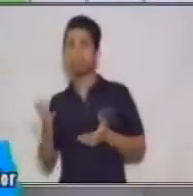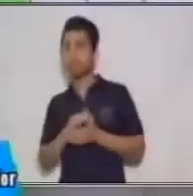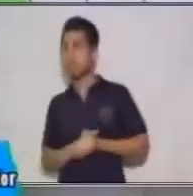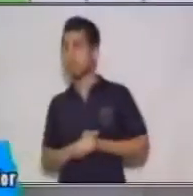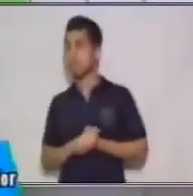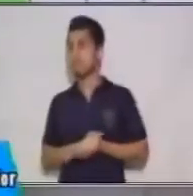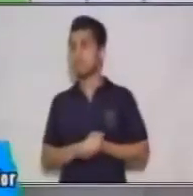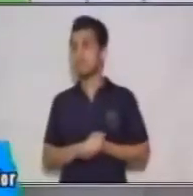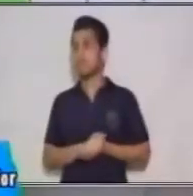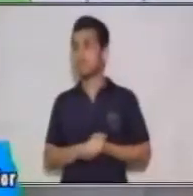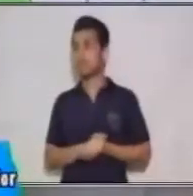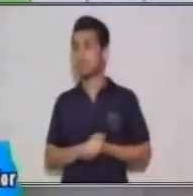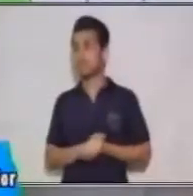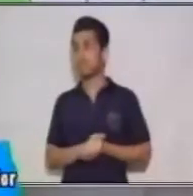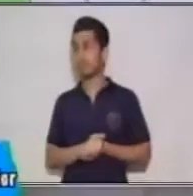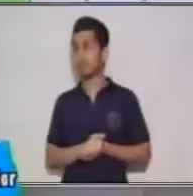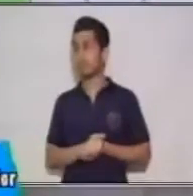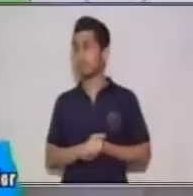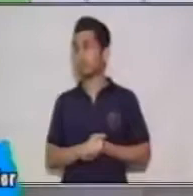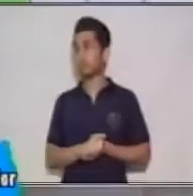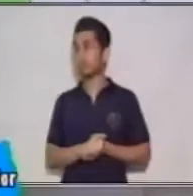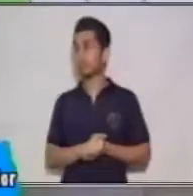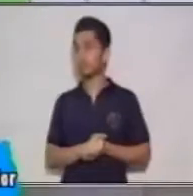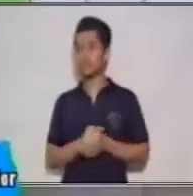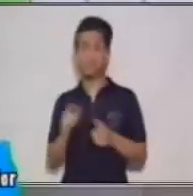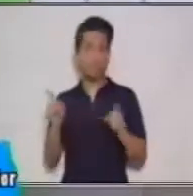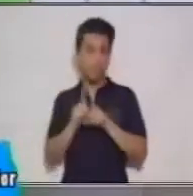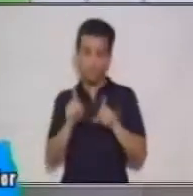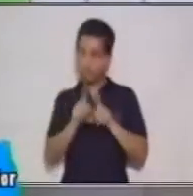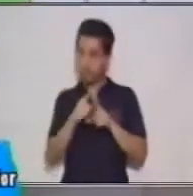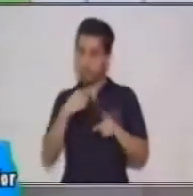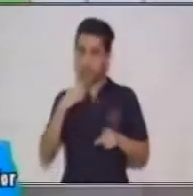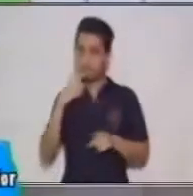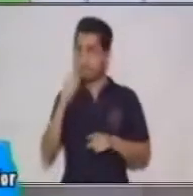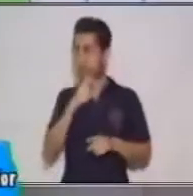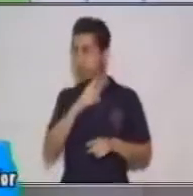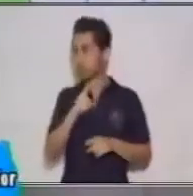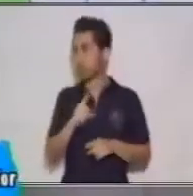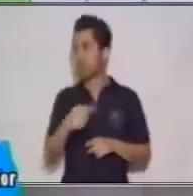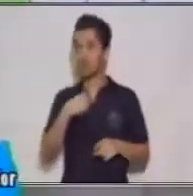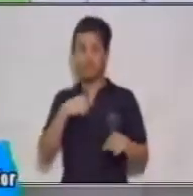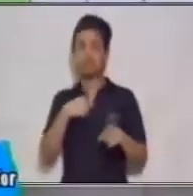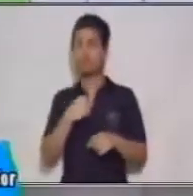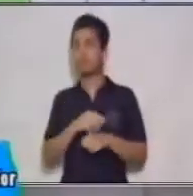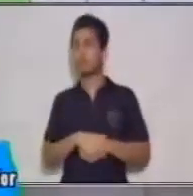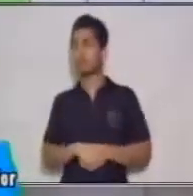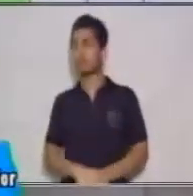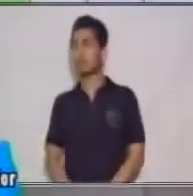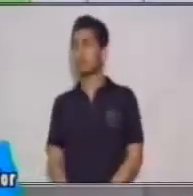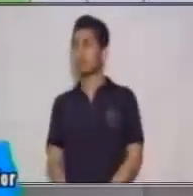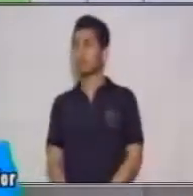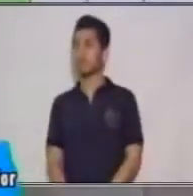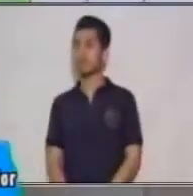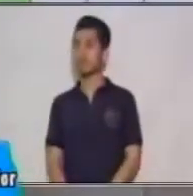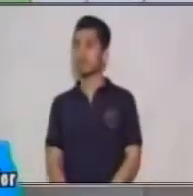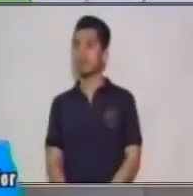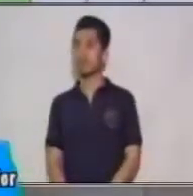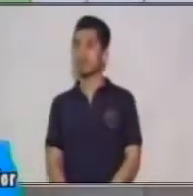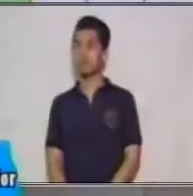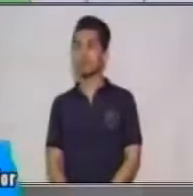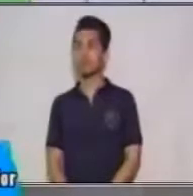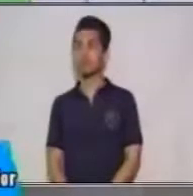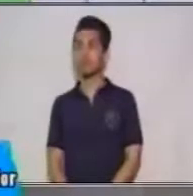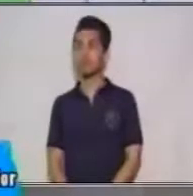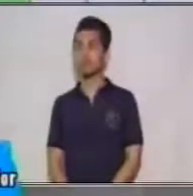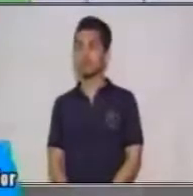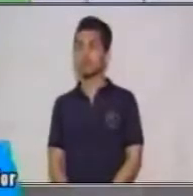vuelvo a hacer la misma pregunta que he hecho en las explicaciones anteriores. ¿Qué? Vamos a